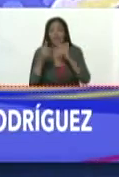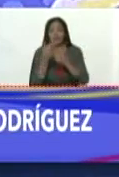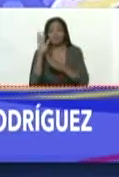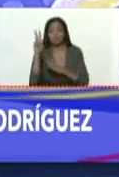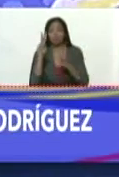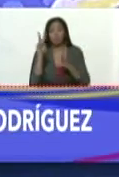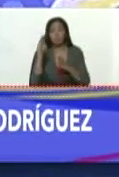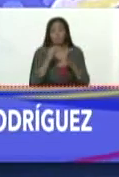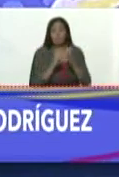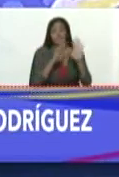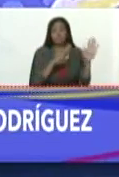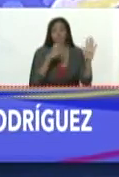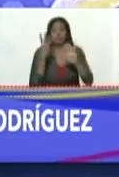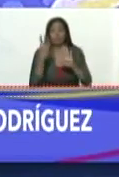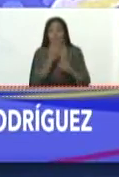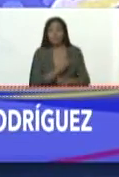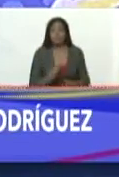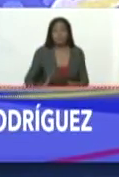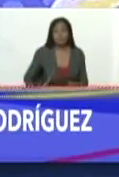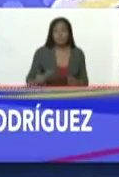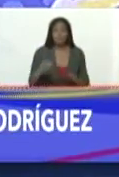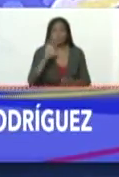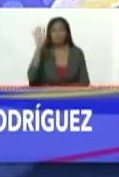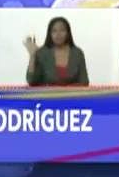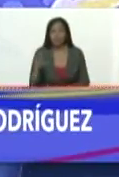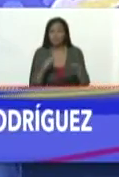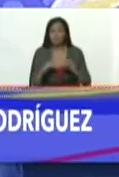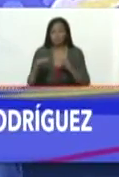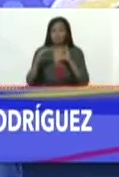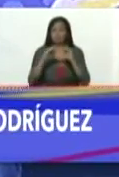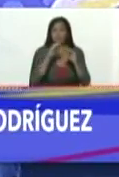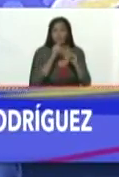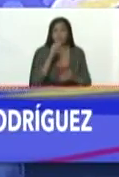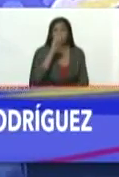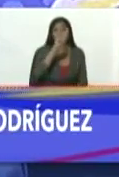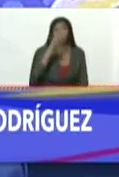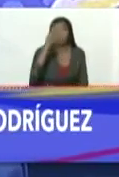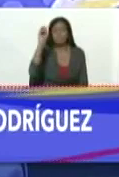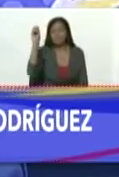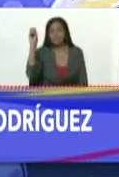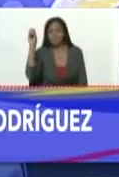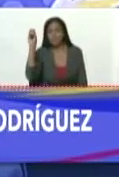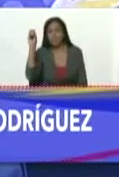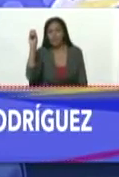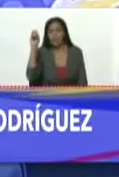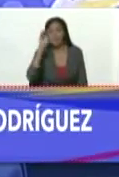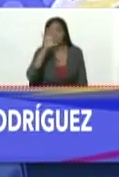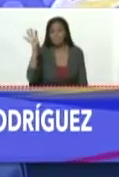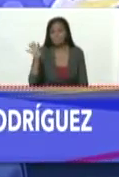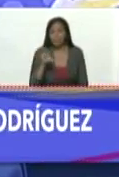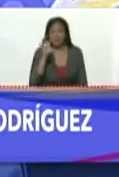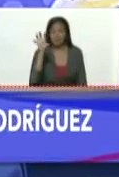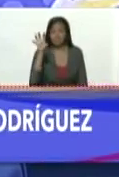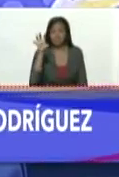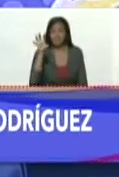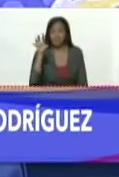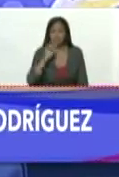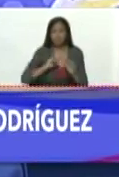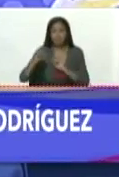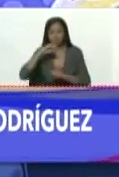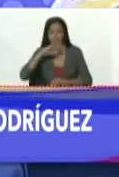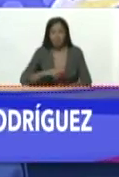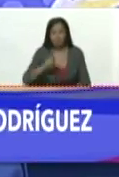2019, presidente del movimiento de países no alineados, 120 países. Es un movimiento histórico que ya tiene 60 años,